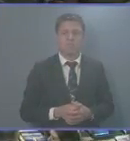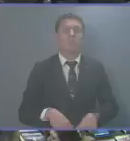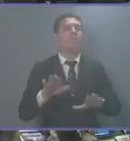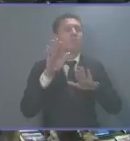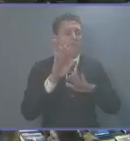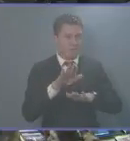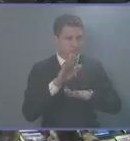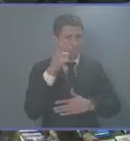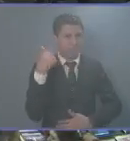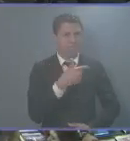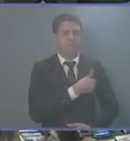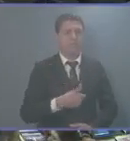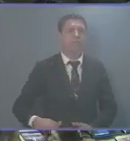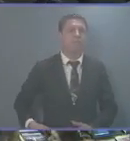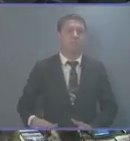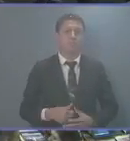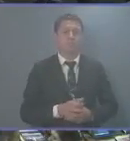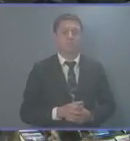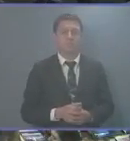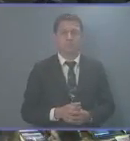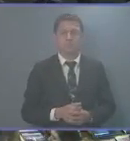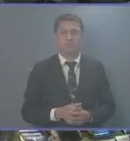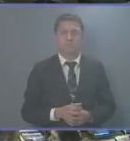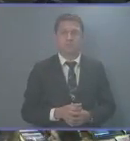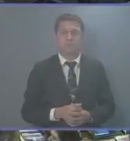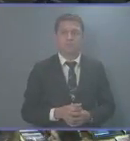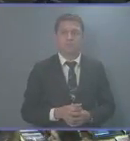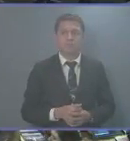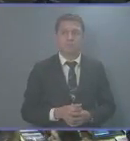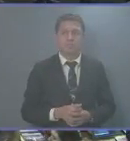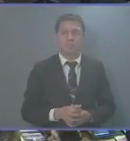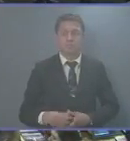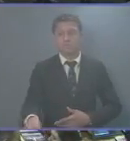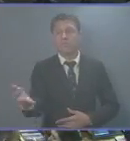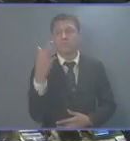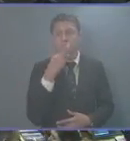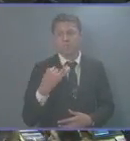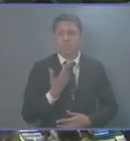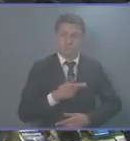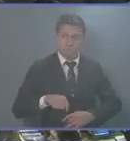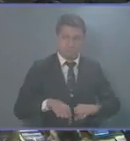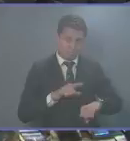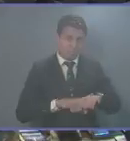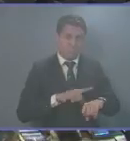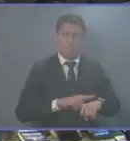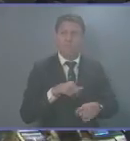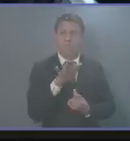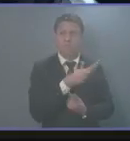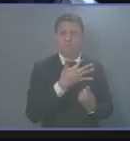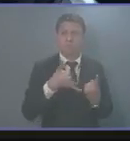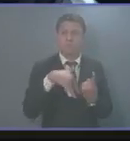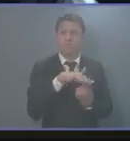Gracias, presidente. Nuevamente nos encontramos en una situación